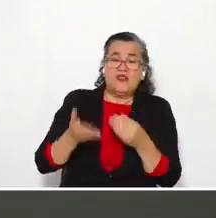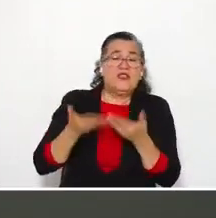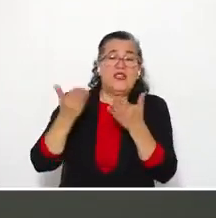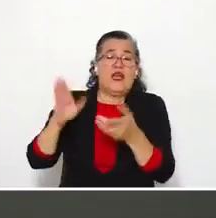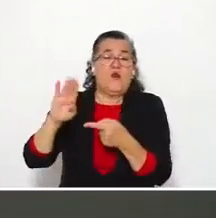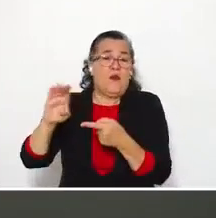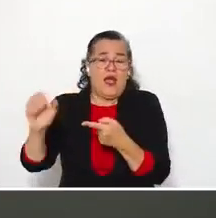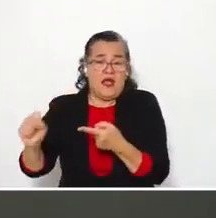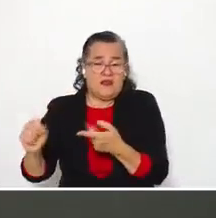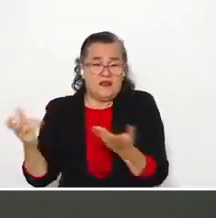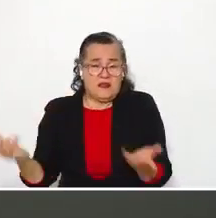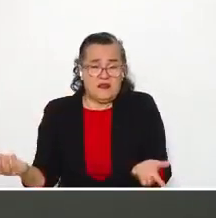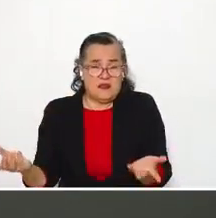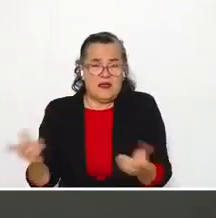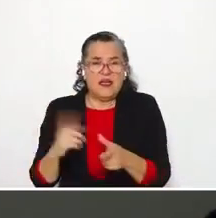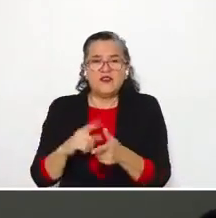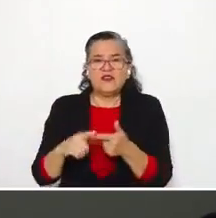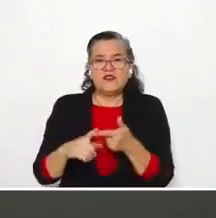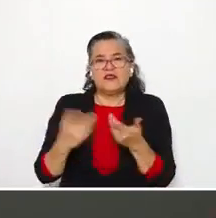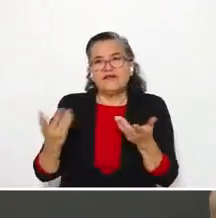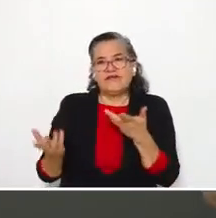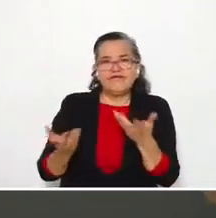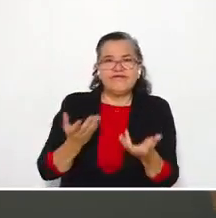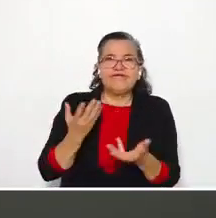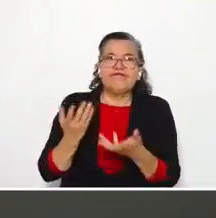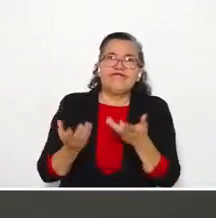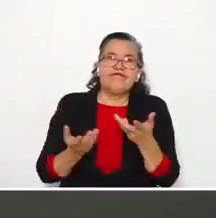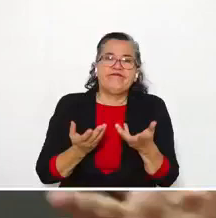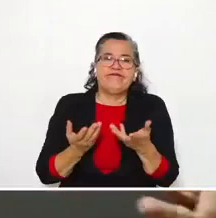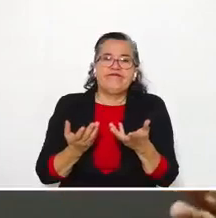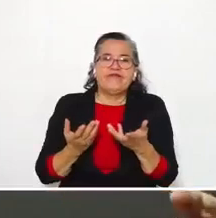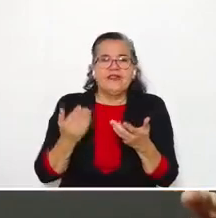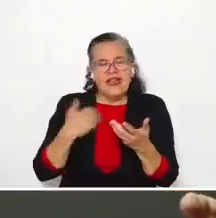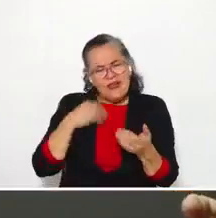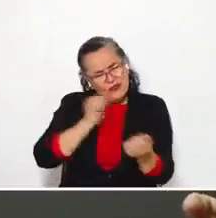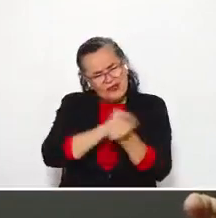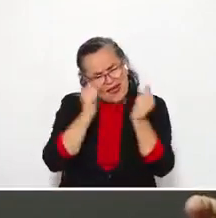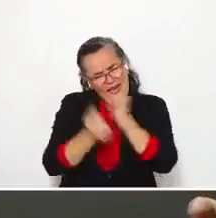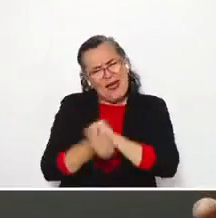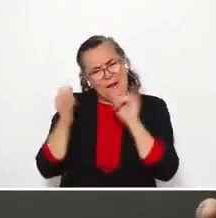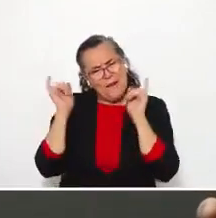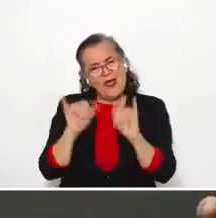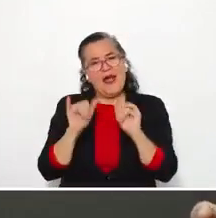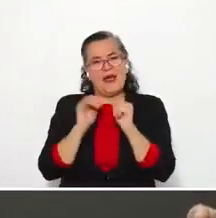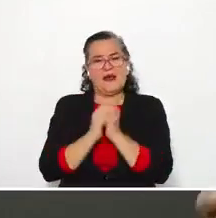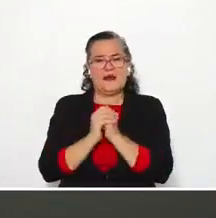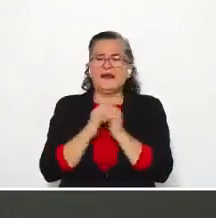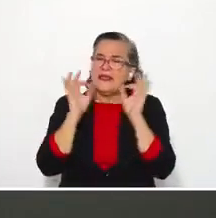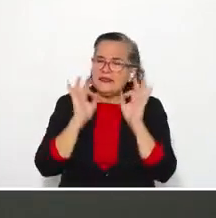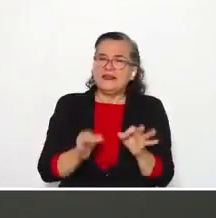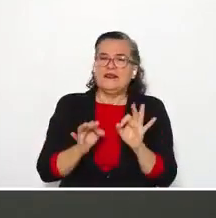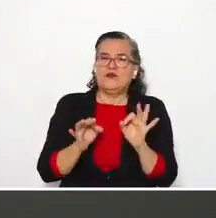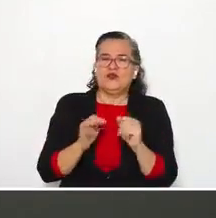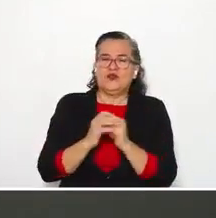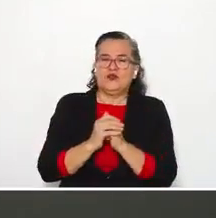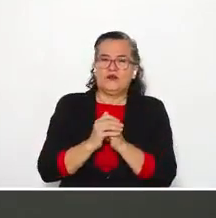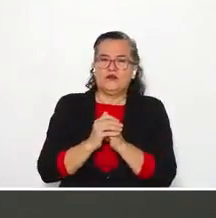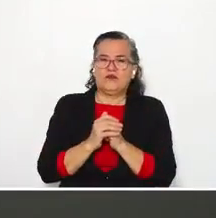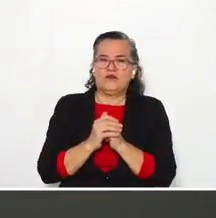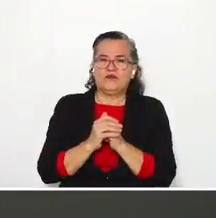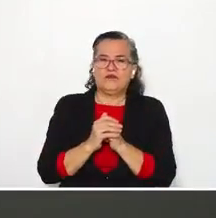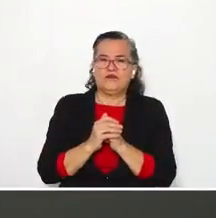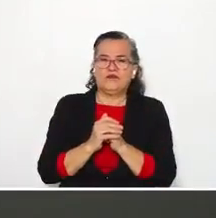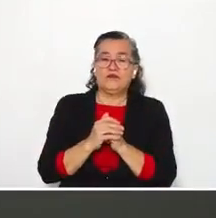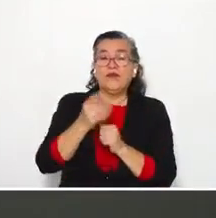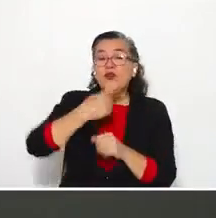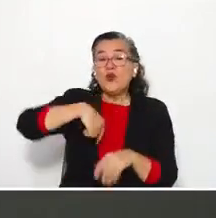ellos. Entonces nosotros decidimos, tenemos que cambiar esto. Y decidimos de